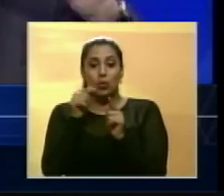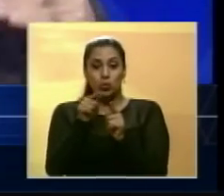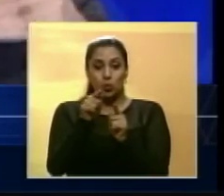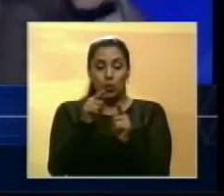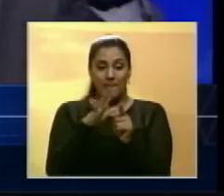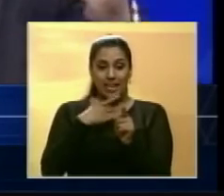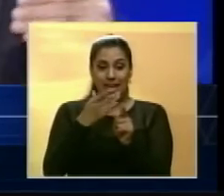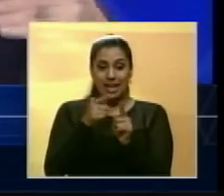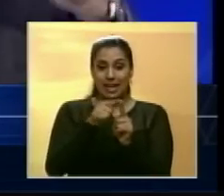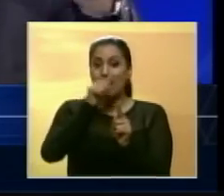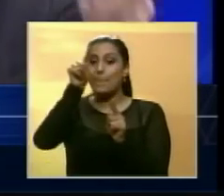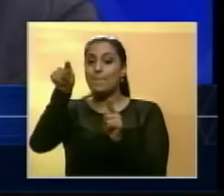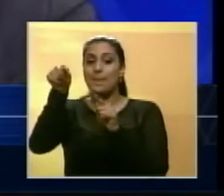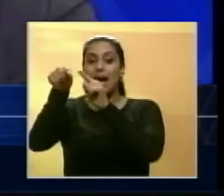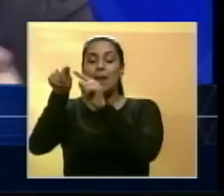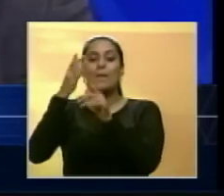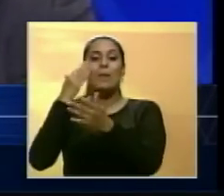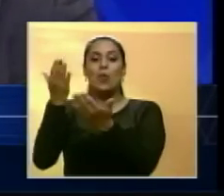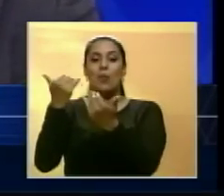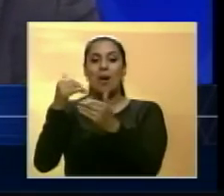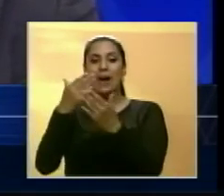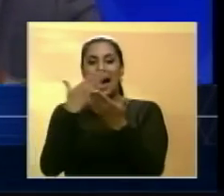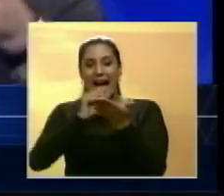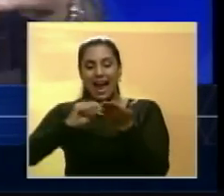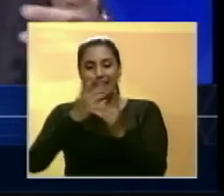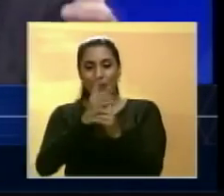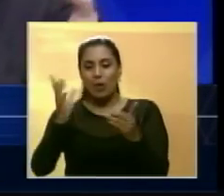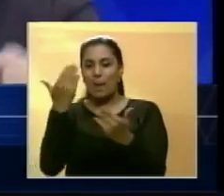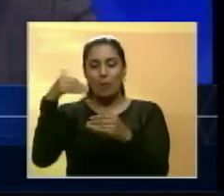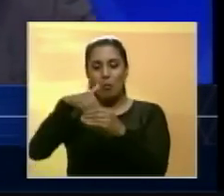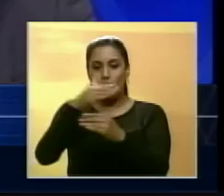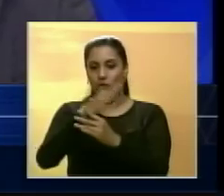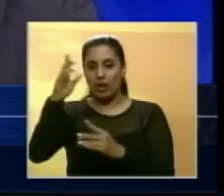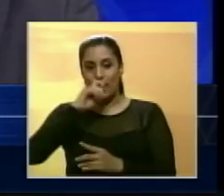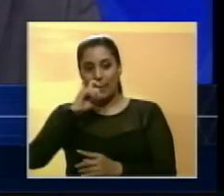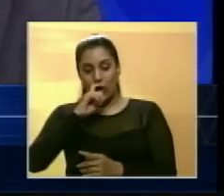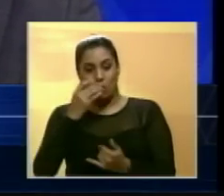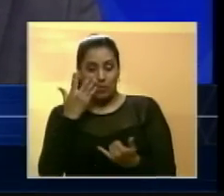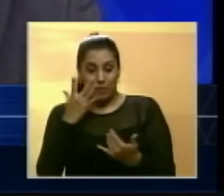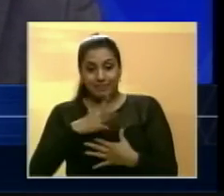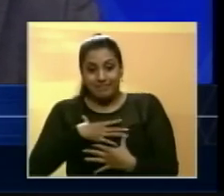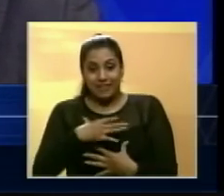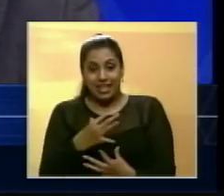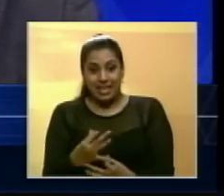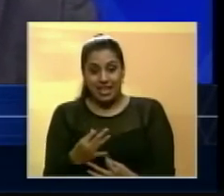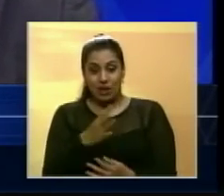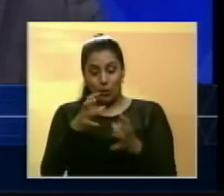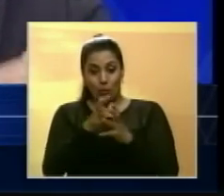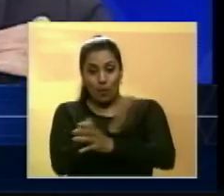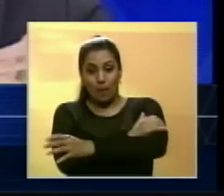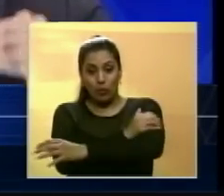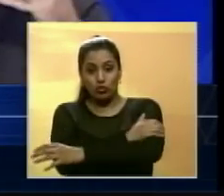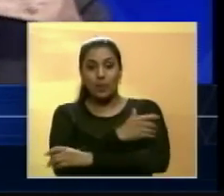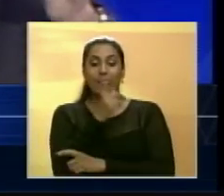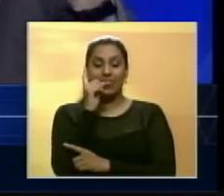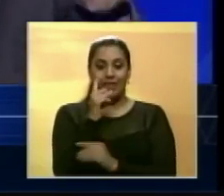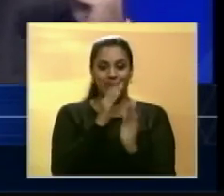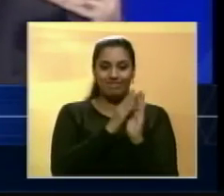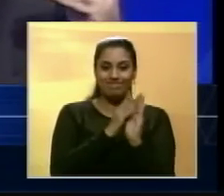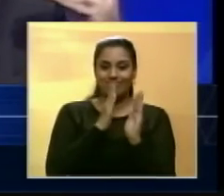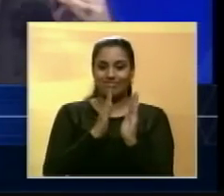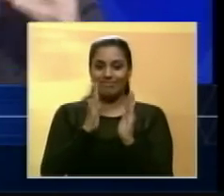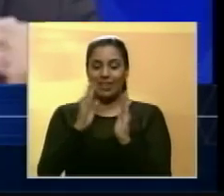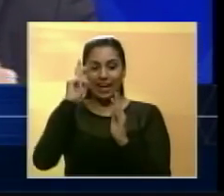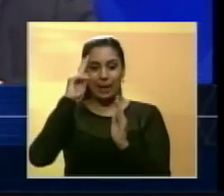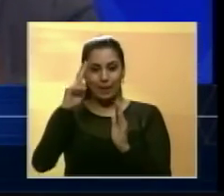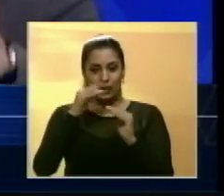¿no?, a invocar la Carta Democrática y toda esta intención de la oposición venezolana, tienes que cubrir estos